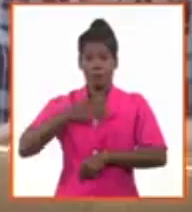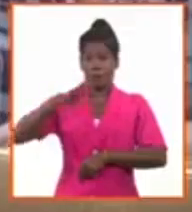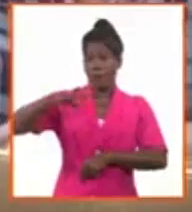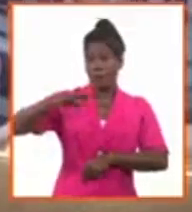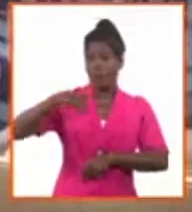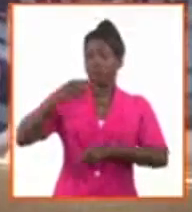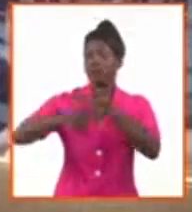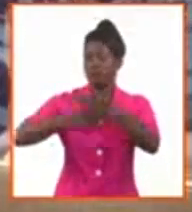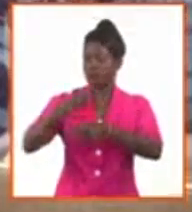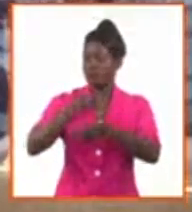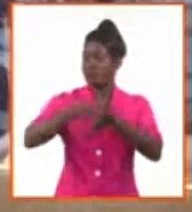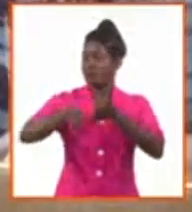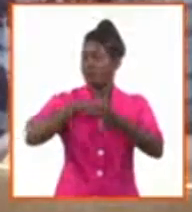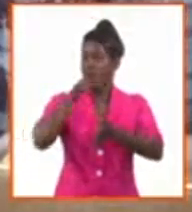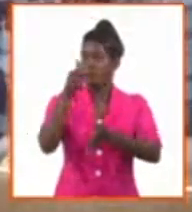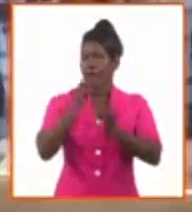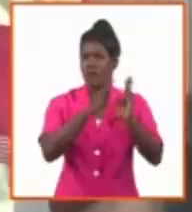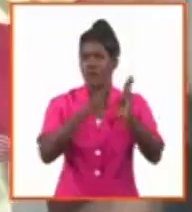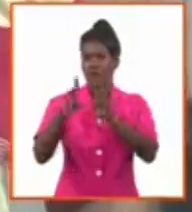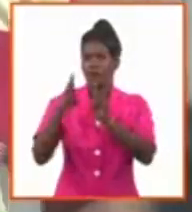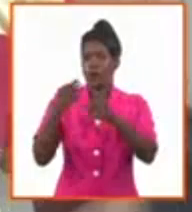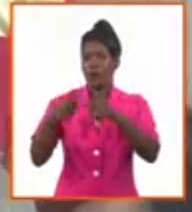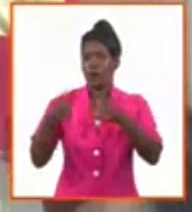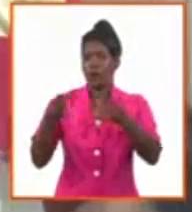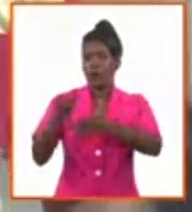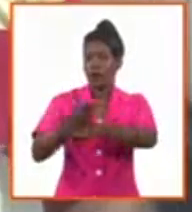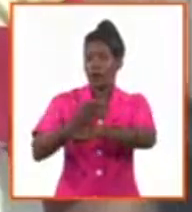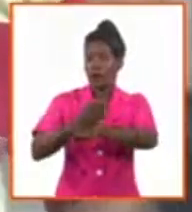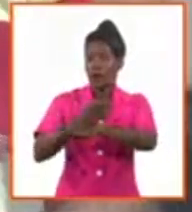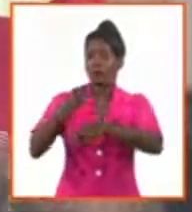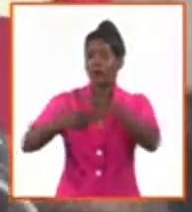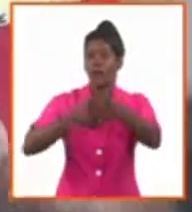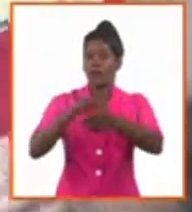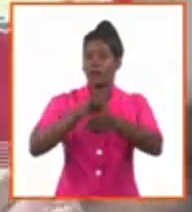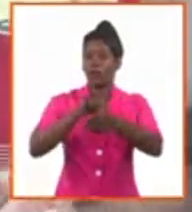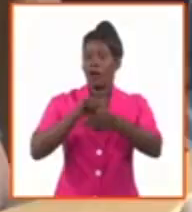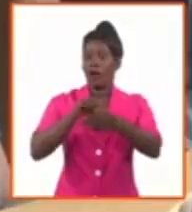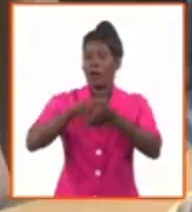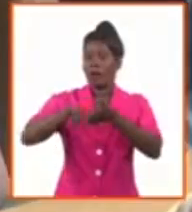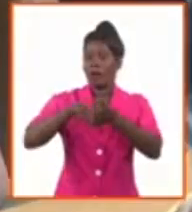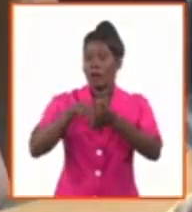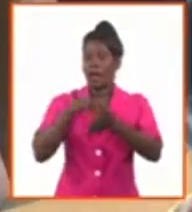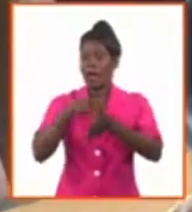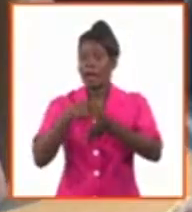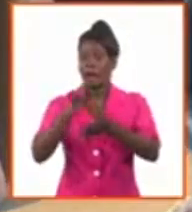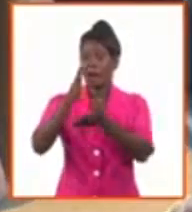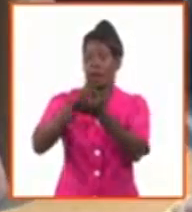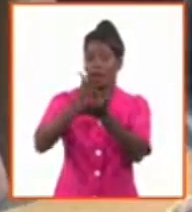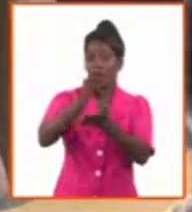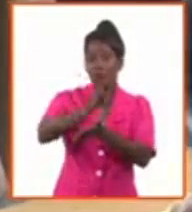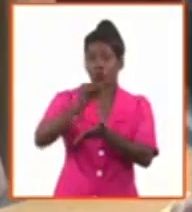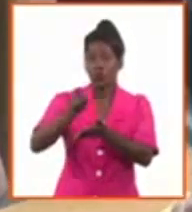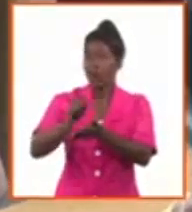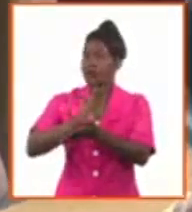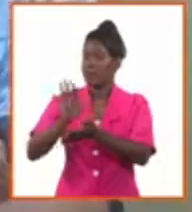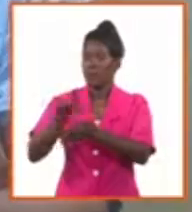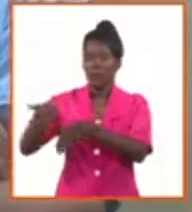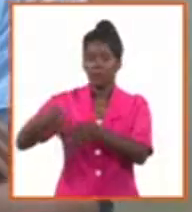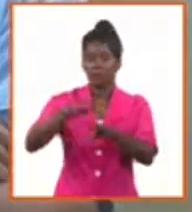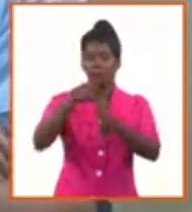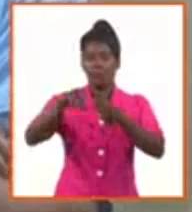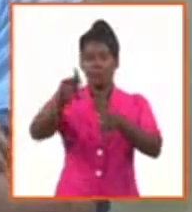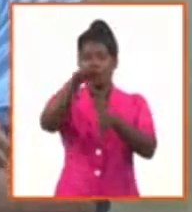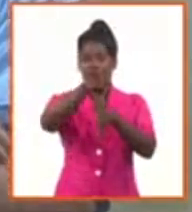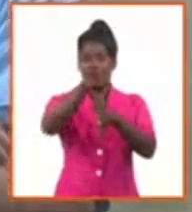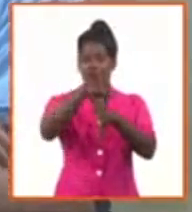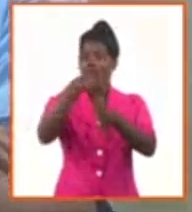territorio en situaciones hidrometeorológicas similares, se decidió adelantar el pase de los estudiantes de centros internos, evacuar a los veraneantes de